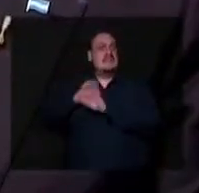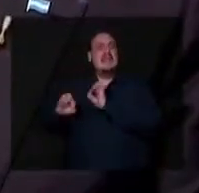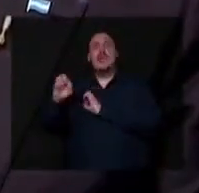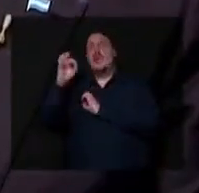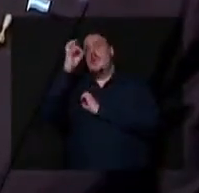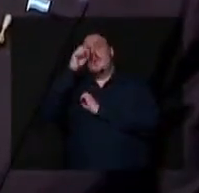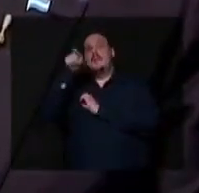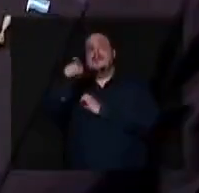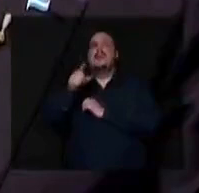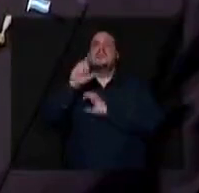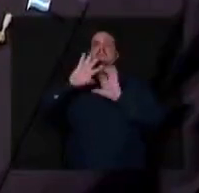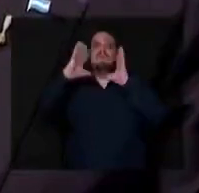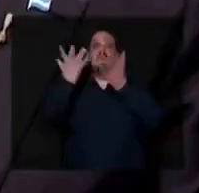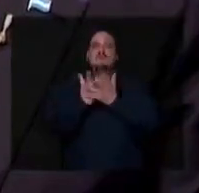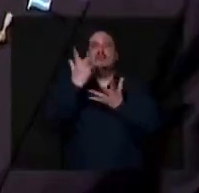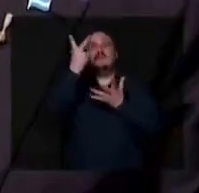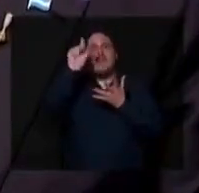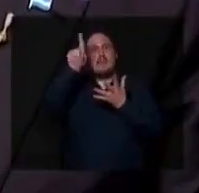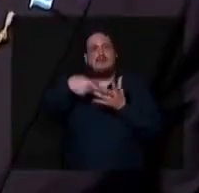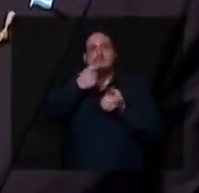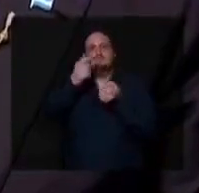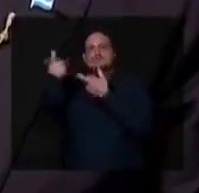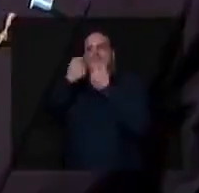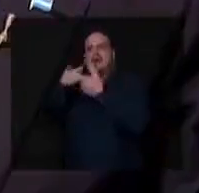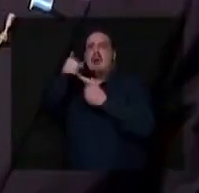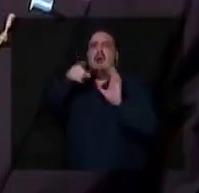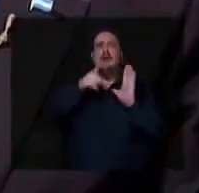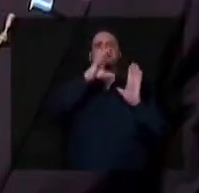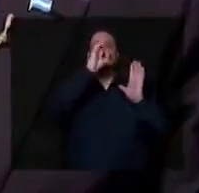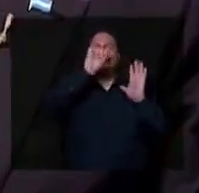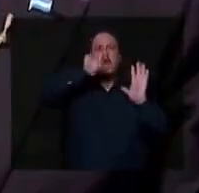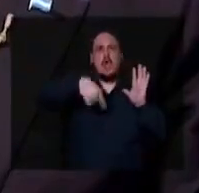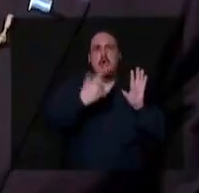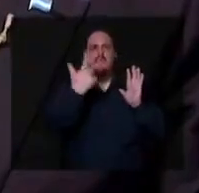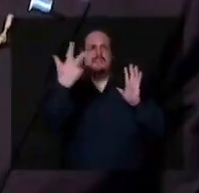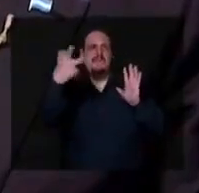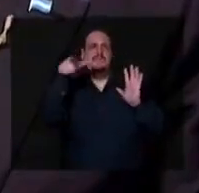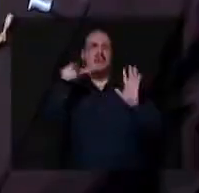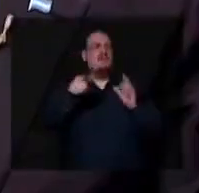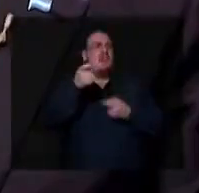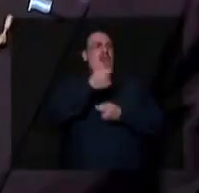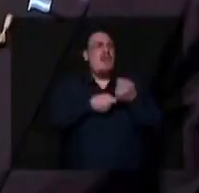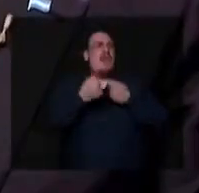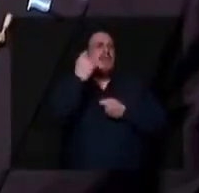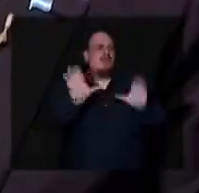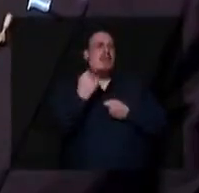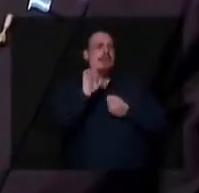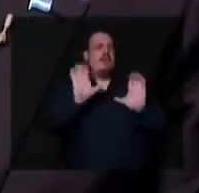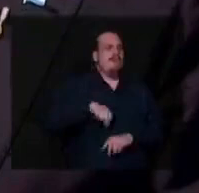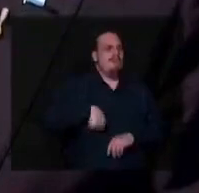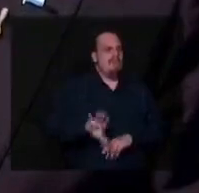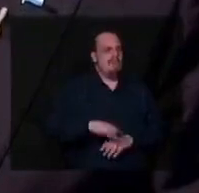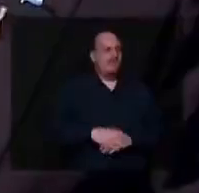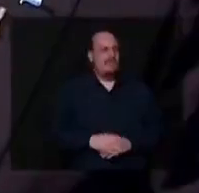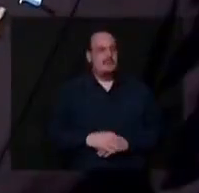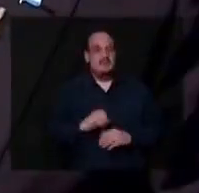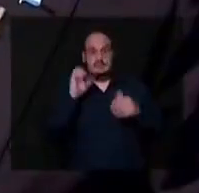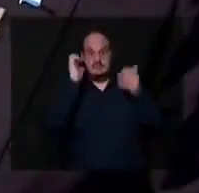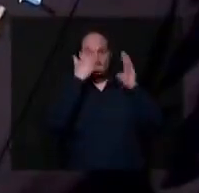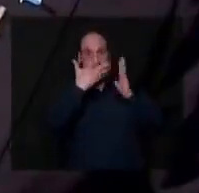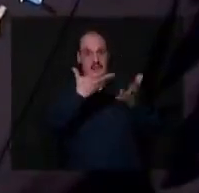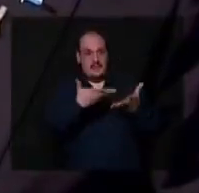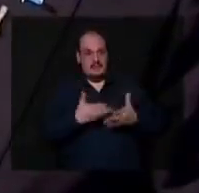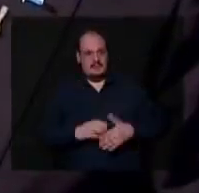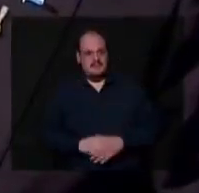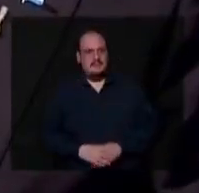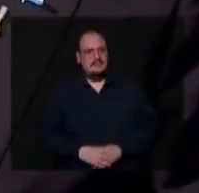innecesaria a ver cuándo nos vamos a empezar a abrazar Aunque tengamos ideas distintas y me parece que eso claramente es lo que propone